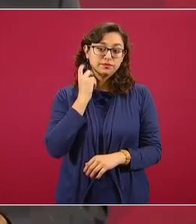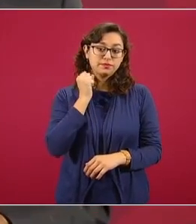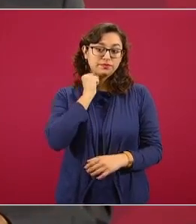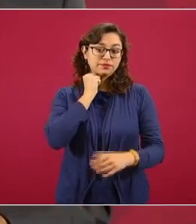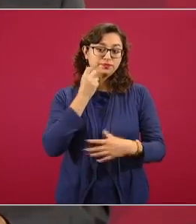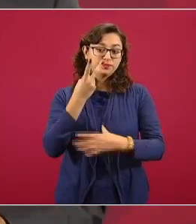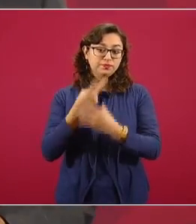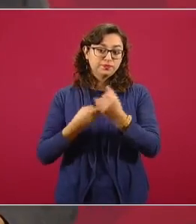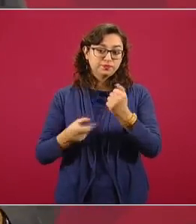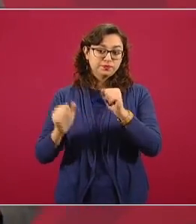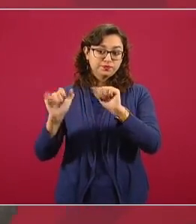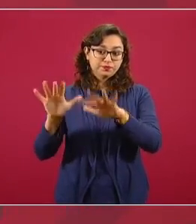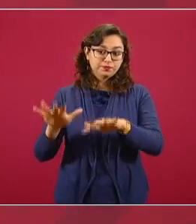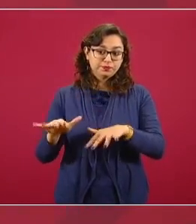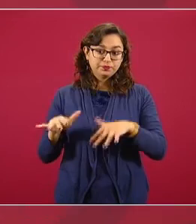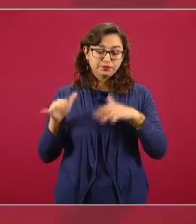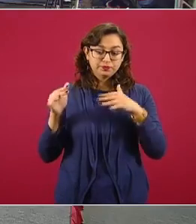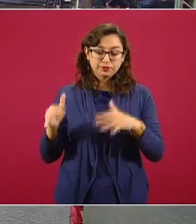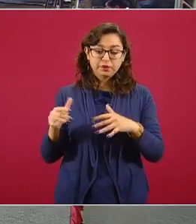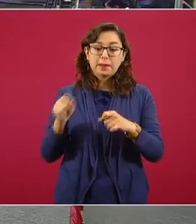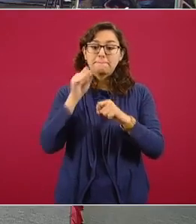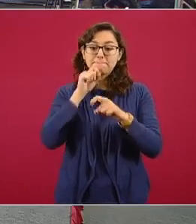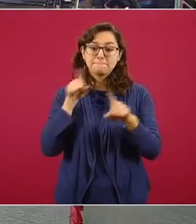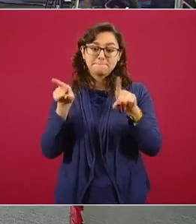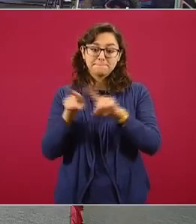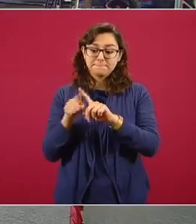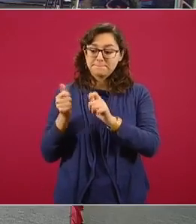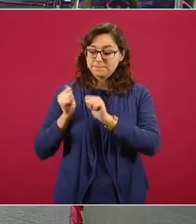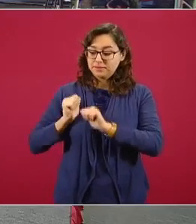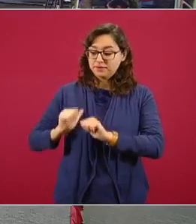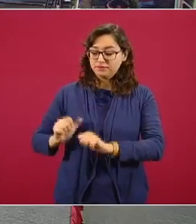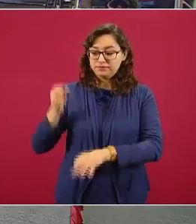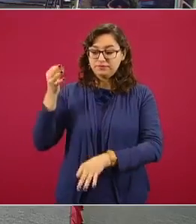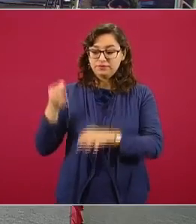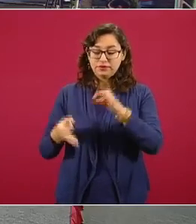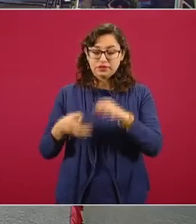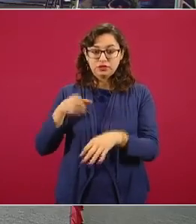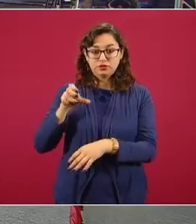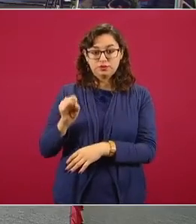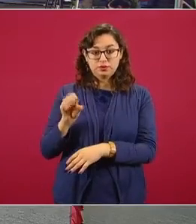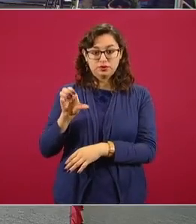y el Poder Judicial, la Suprema Corte